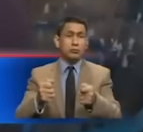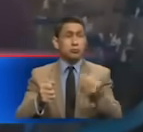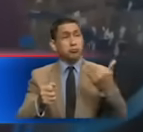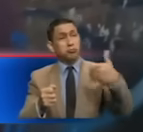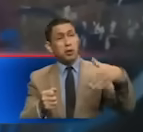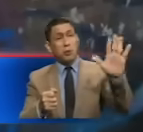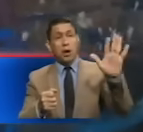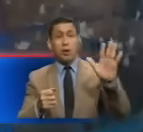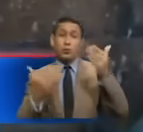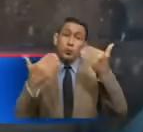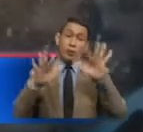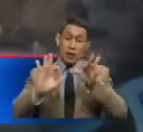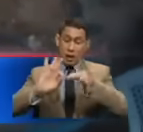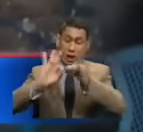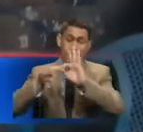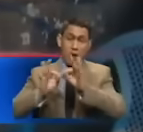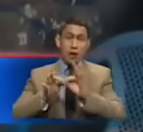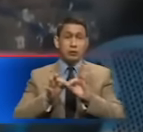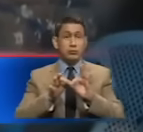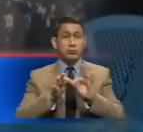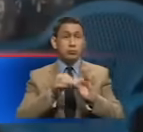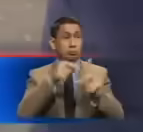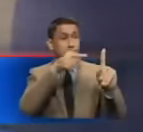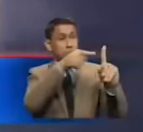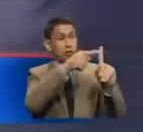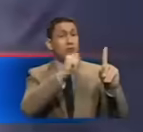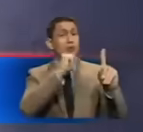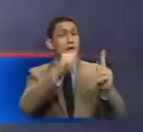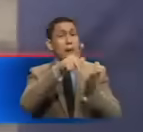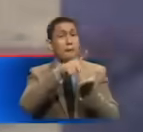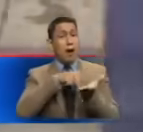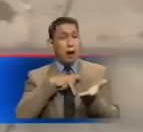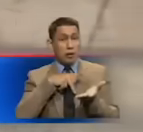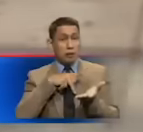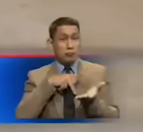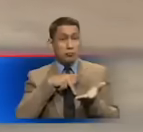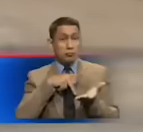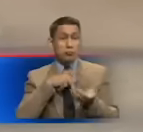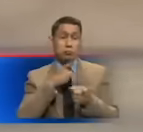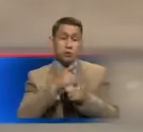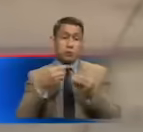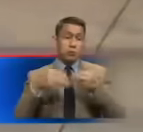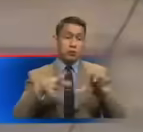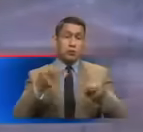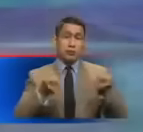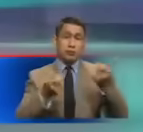llamado y no viene. Ya no es de uno, ya es de ellos.